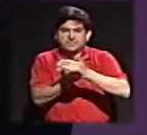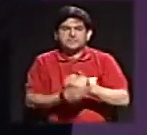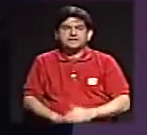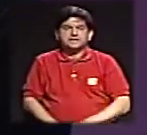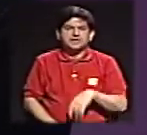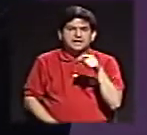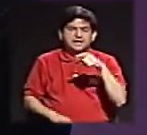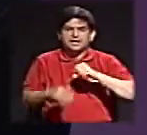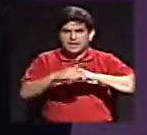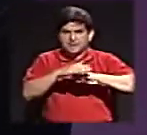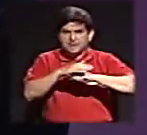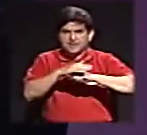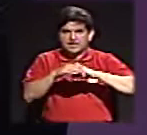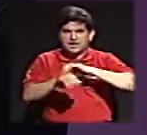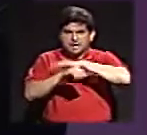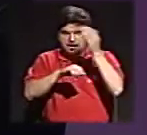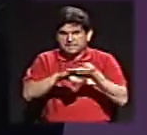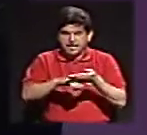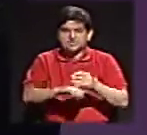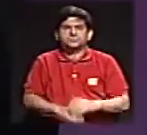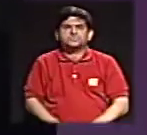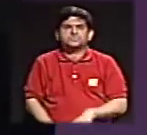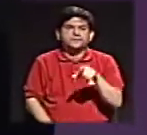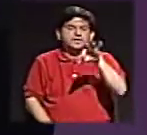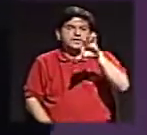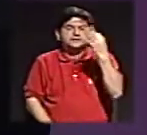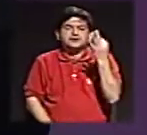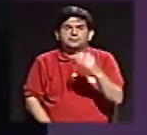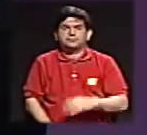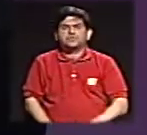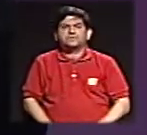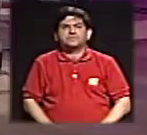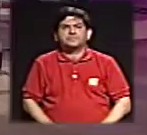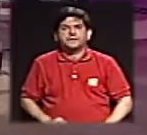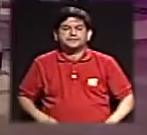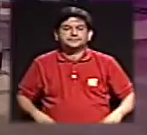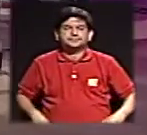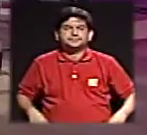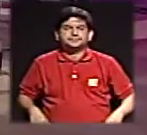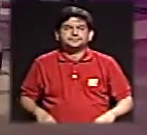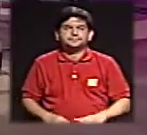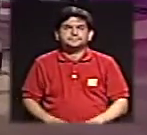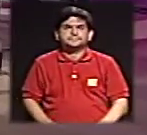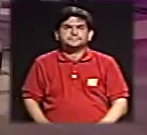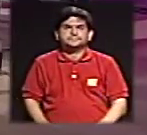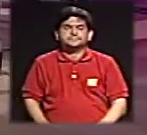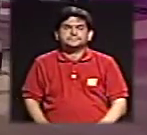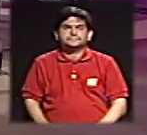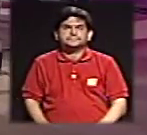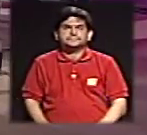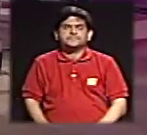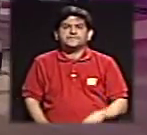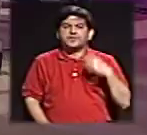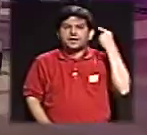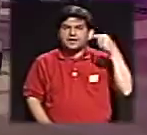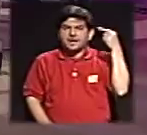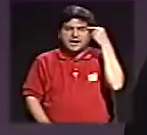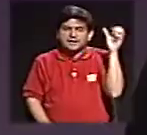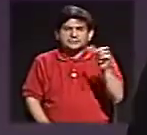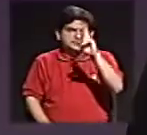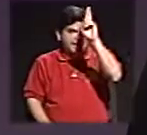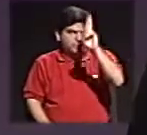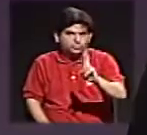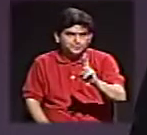ese embarazo. En ese sentido, es que el Estado